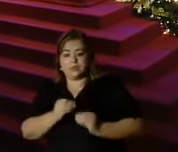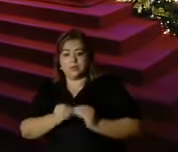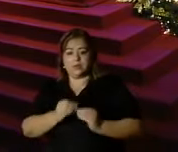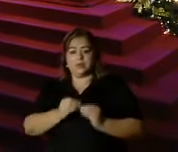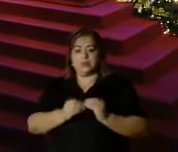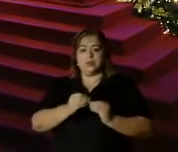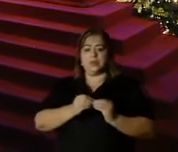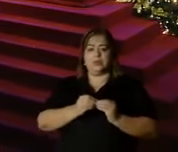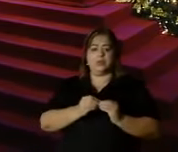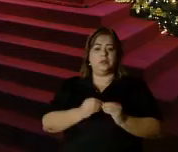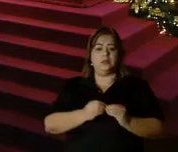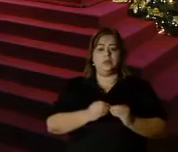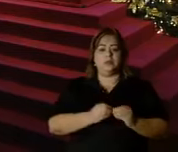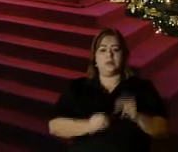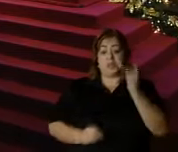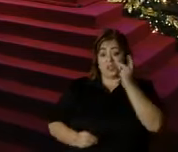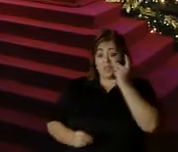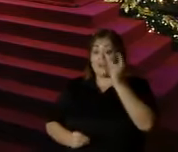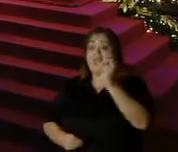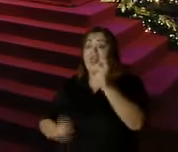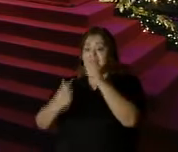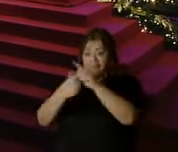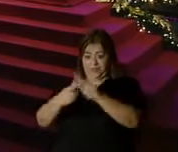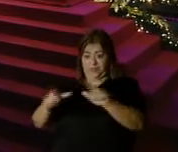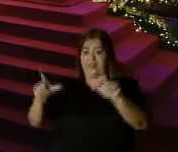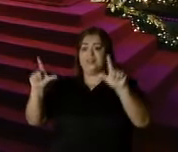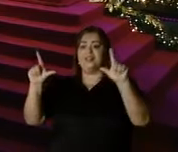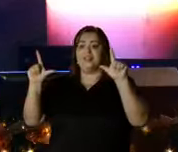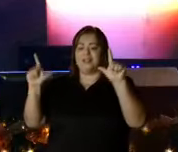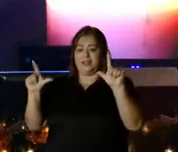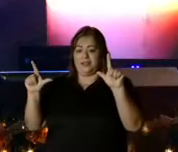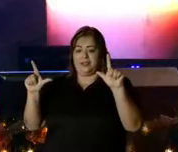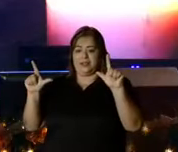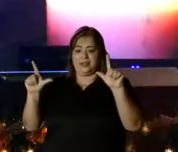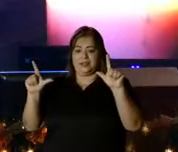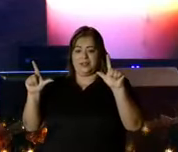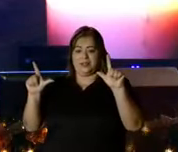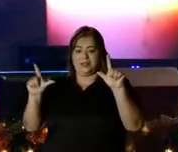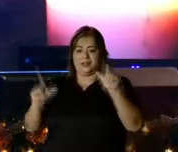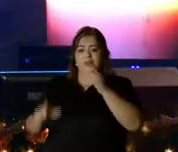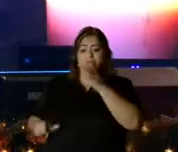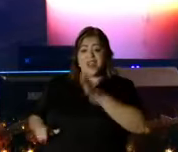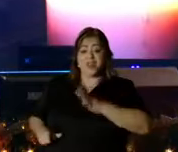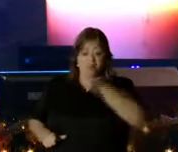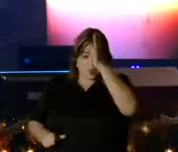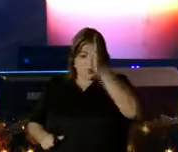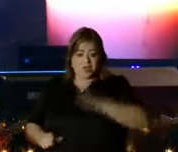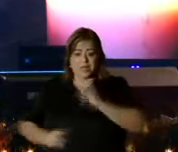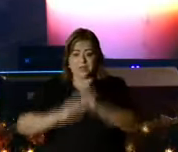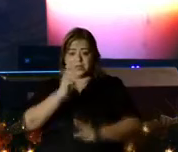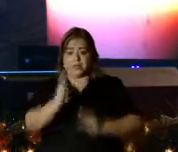y también libertar a los hombres que el mundo odia.